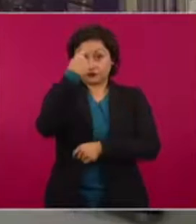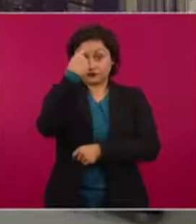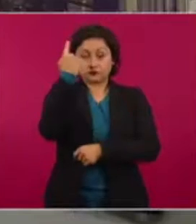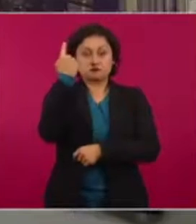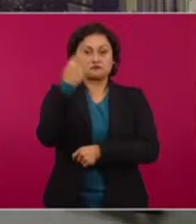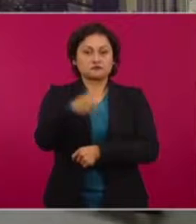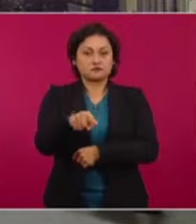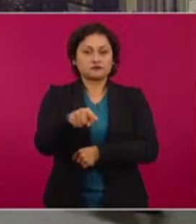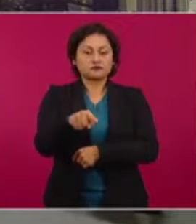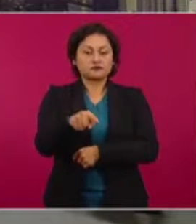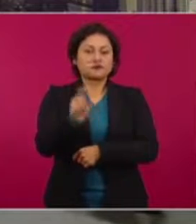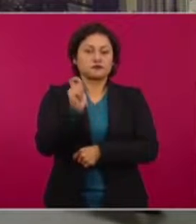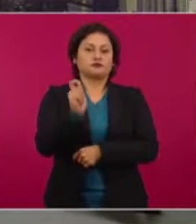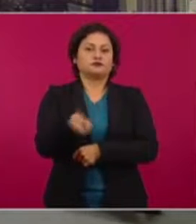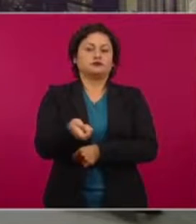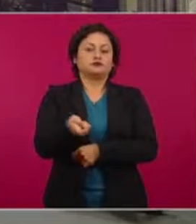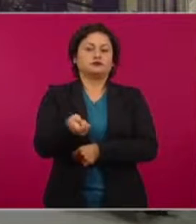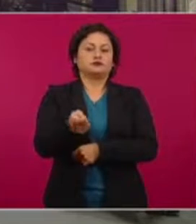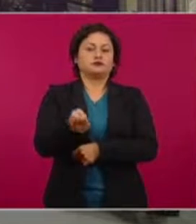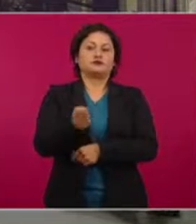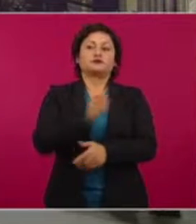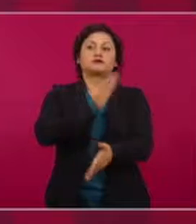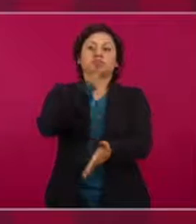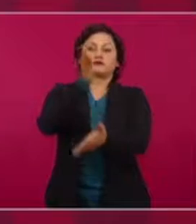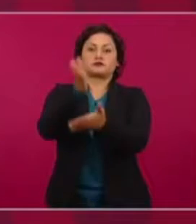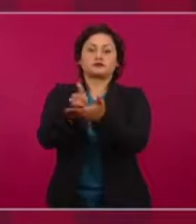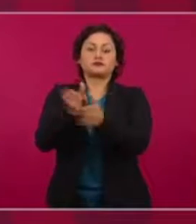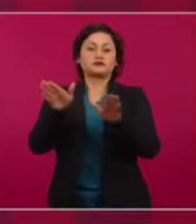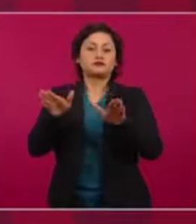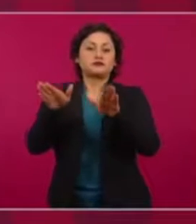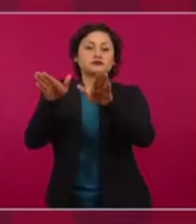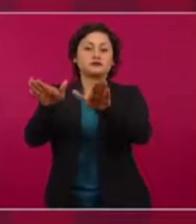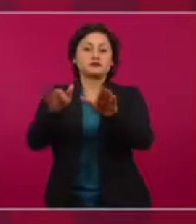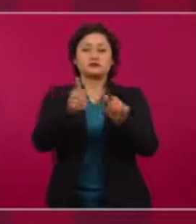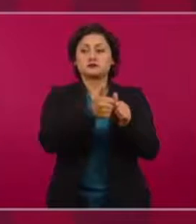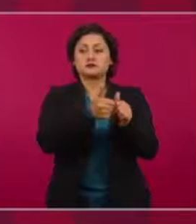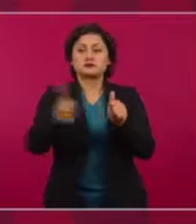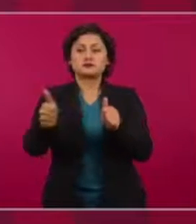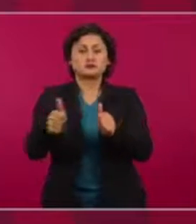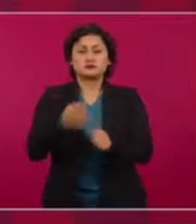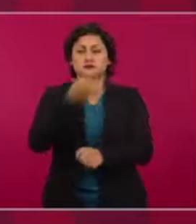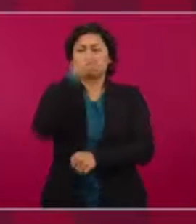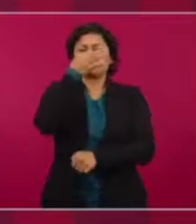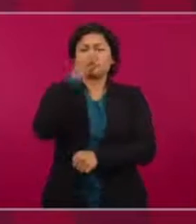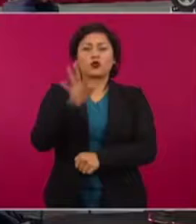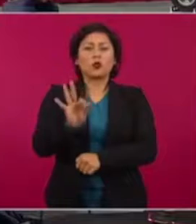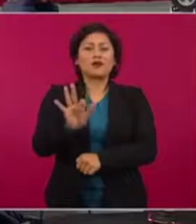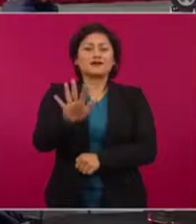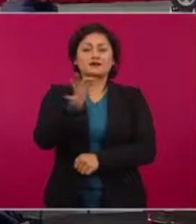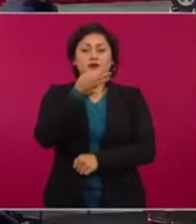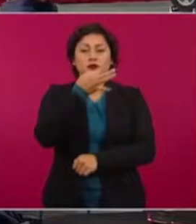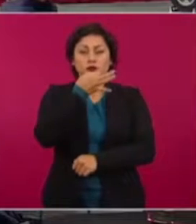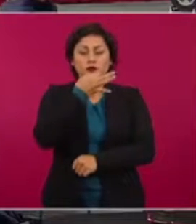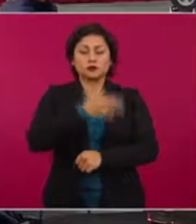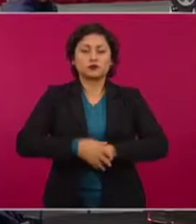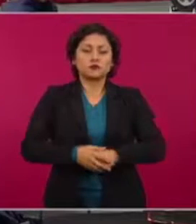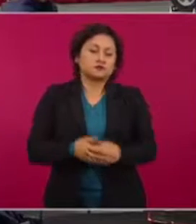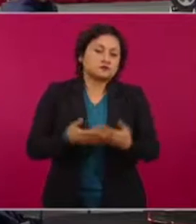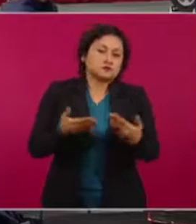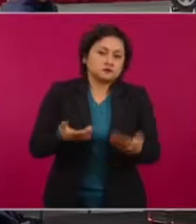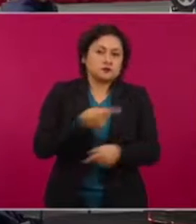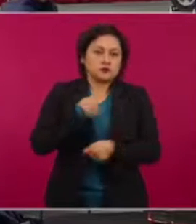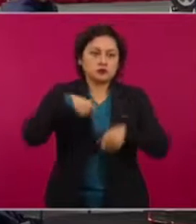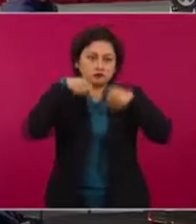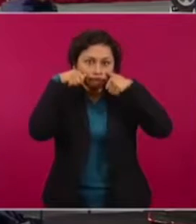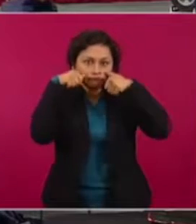llegue al aeropuerto en 45 minutos. Pero estamos trabajando sobre el